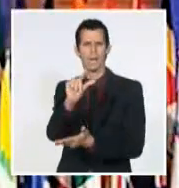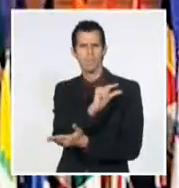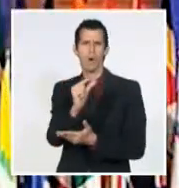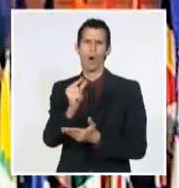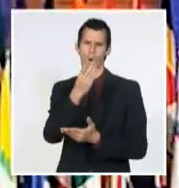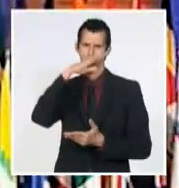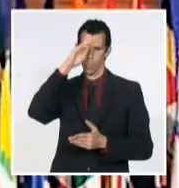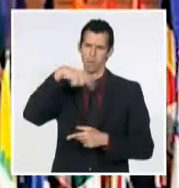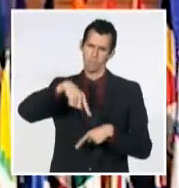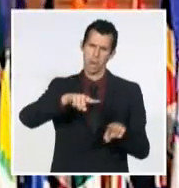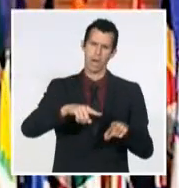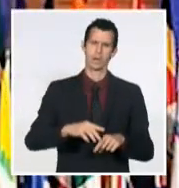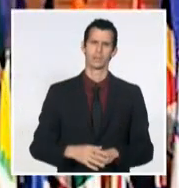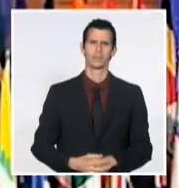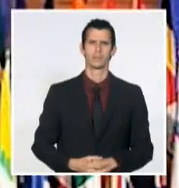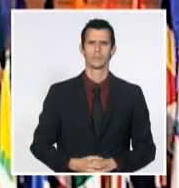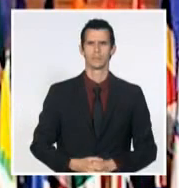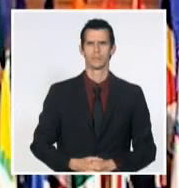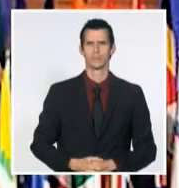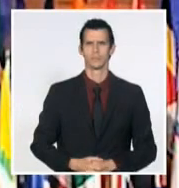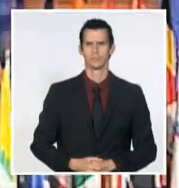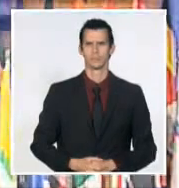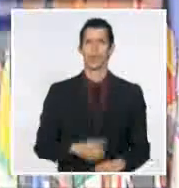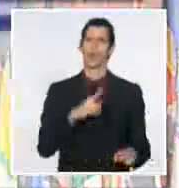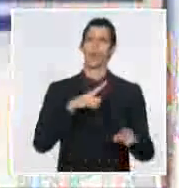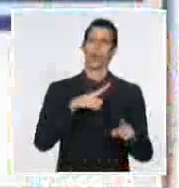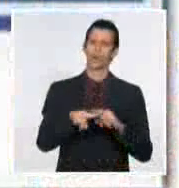las Antillas. Asimismo, intercambiaron sobre la